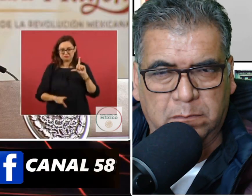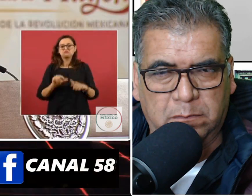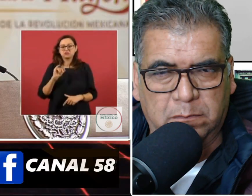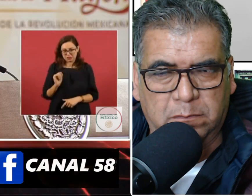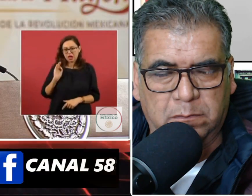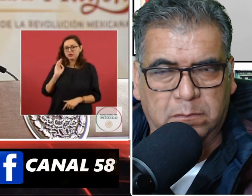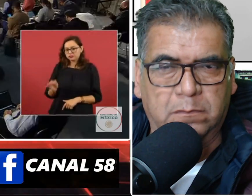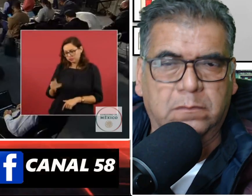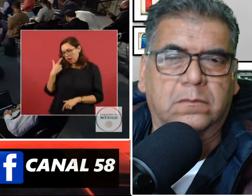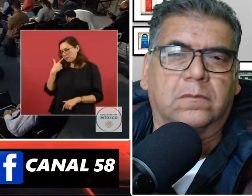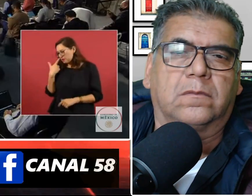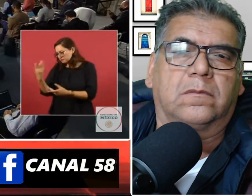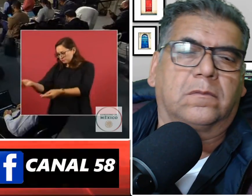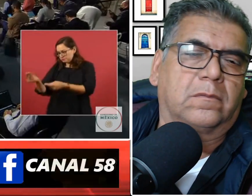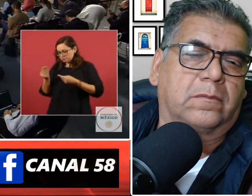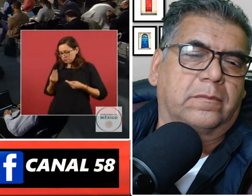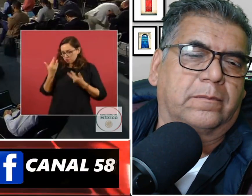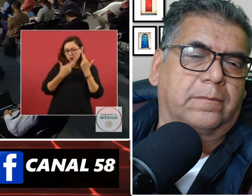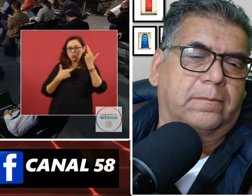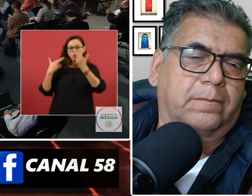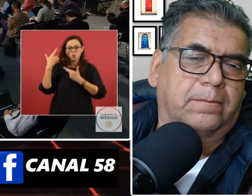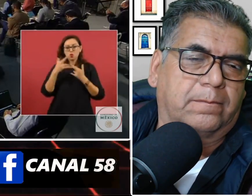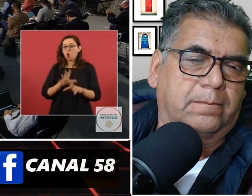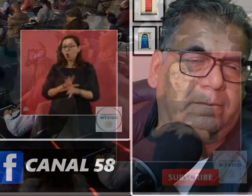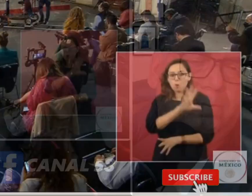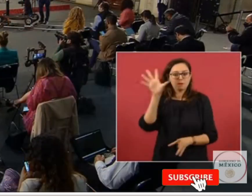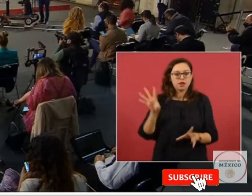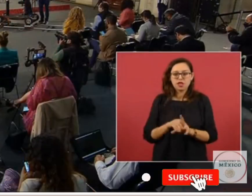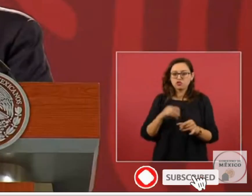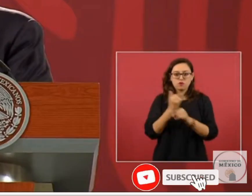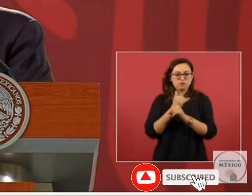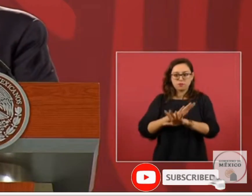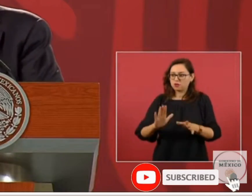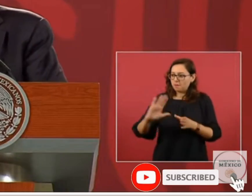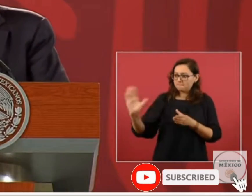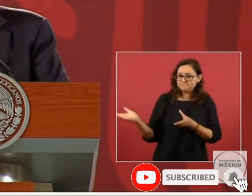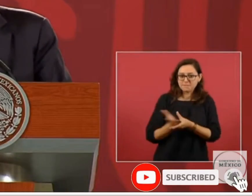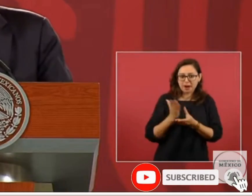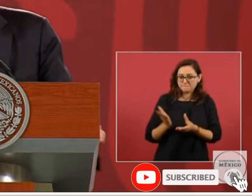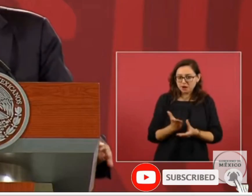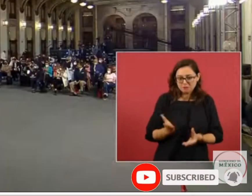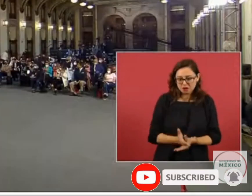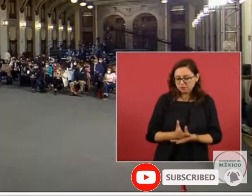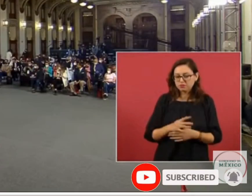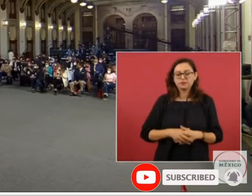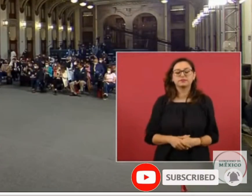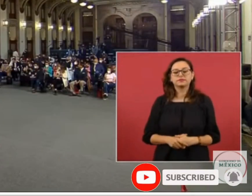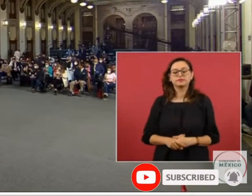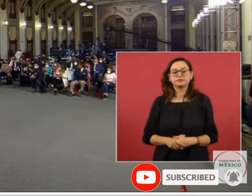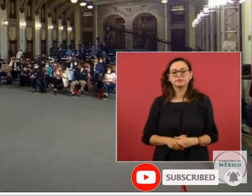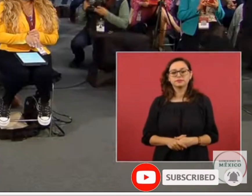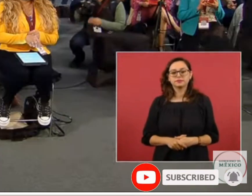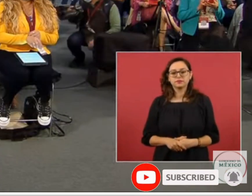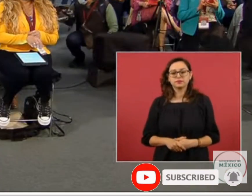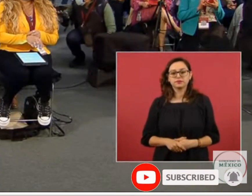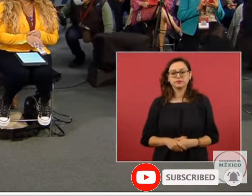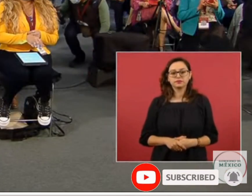Y yo ya les acabo de informar que la Fiscalía abrió una carpeta de investigación. Eso sí lo